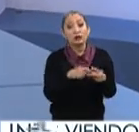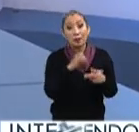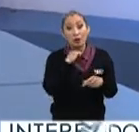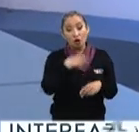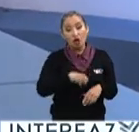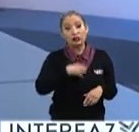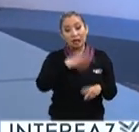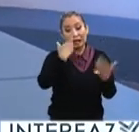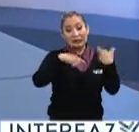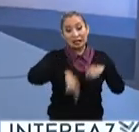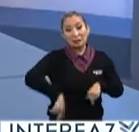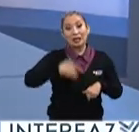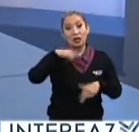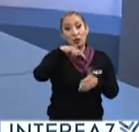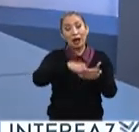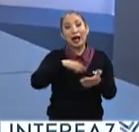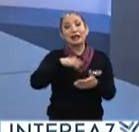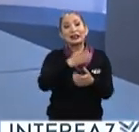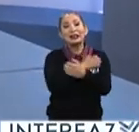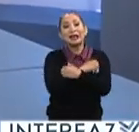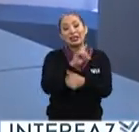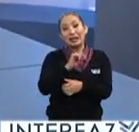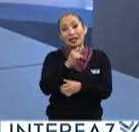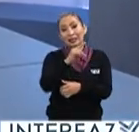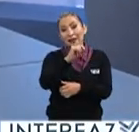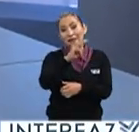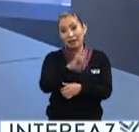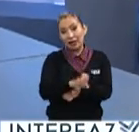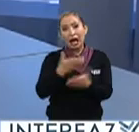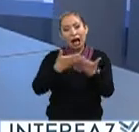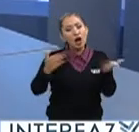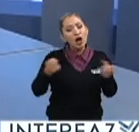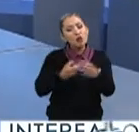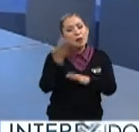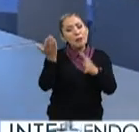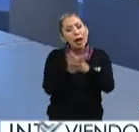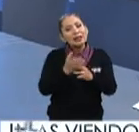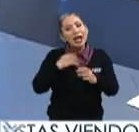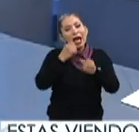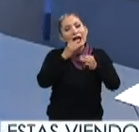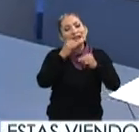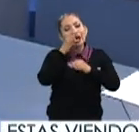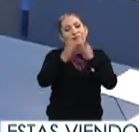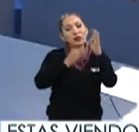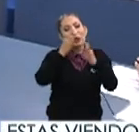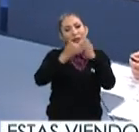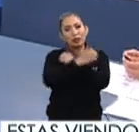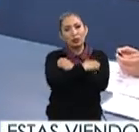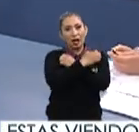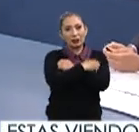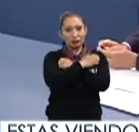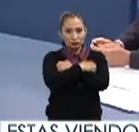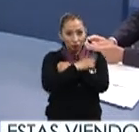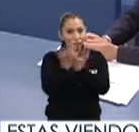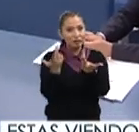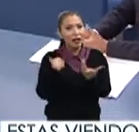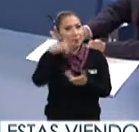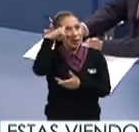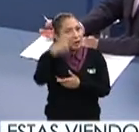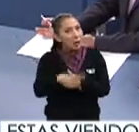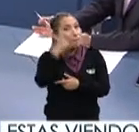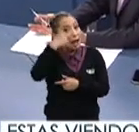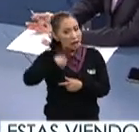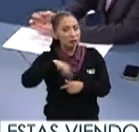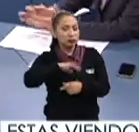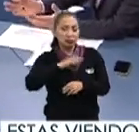estoy muy contento de regresar aquí al estudio de televisión educativa. Muchas gracias, Omar. Claro, ahora en esta nueva etapa de la Agencia Informativa de Educación, Así es. de Educación de México,